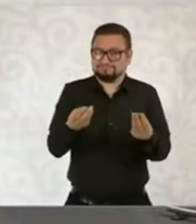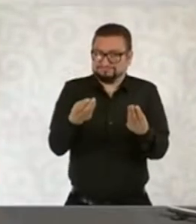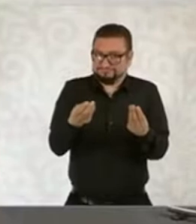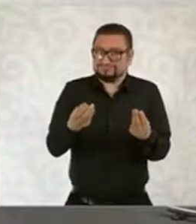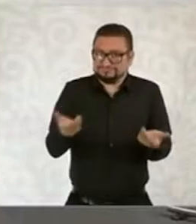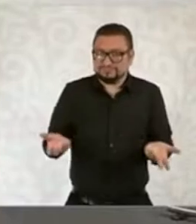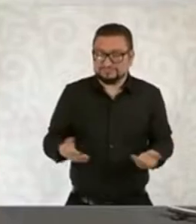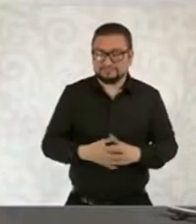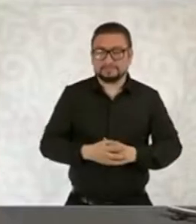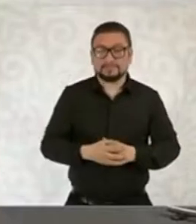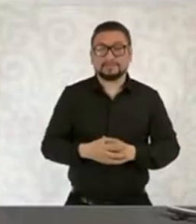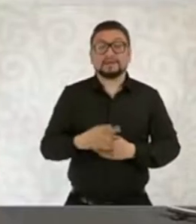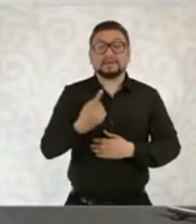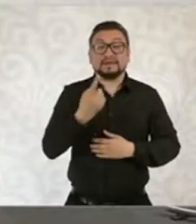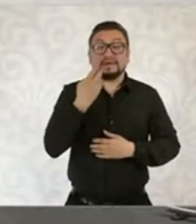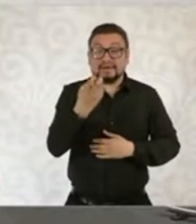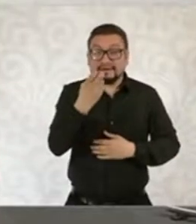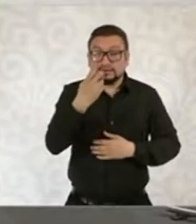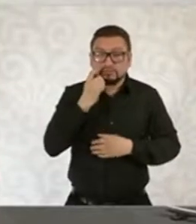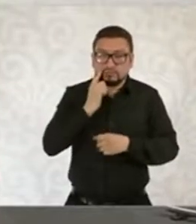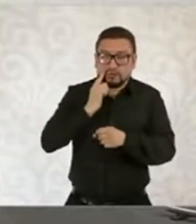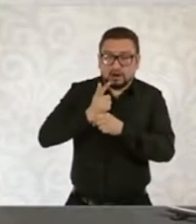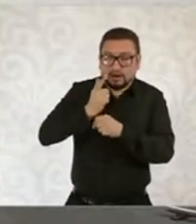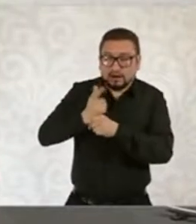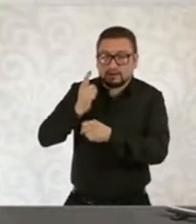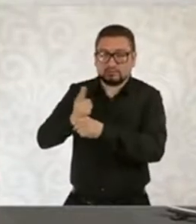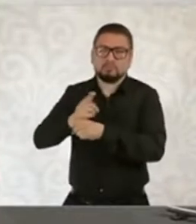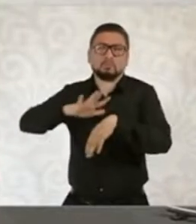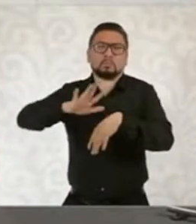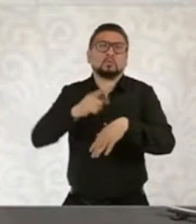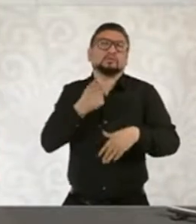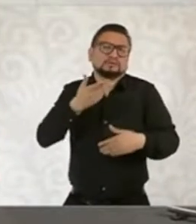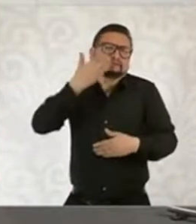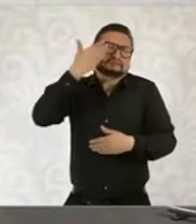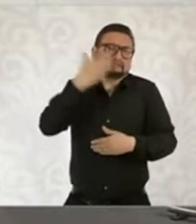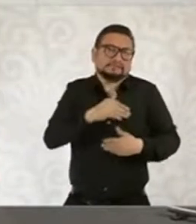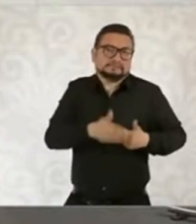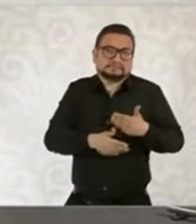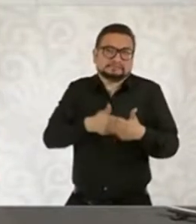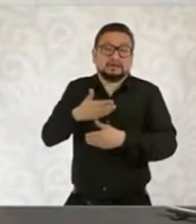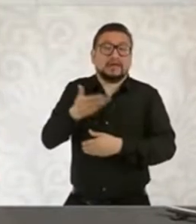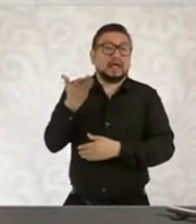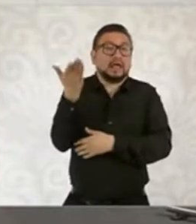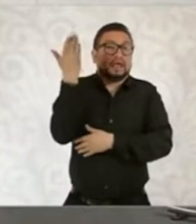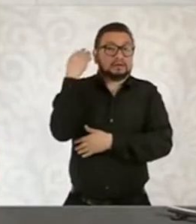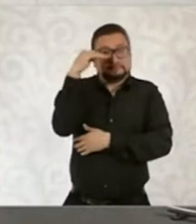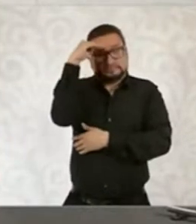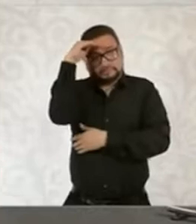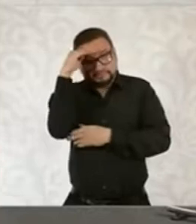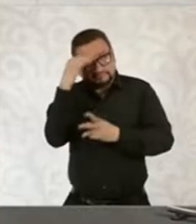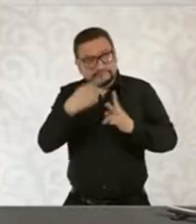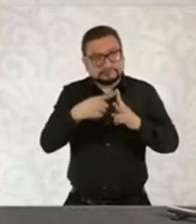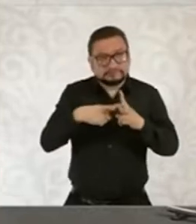y algo que se va descubriendo también porque pues se tenían solamente datos estadísticos y